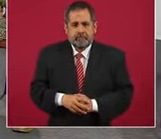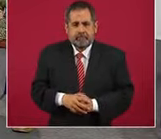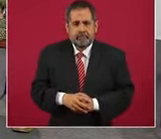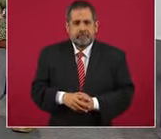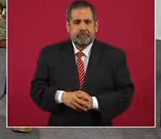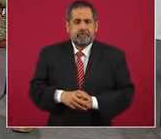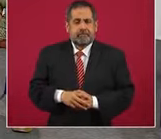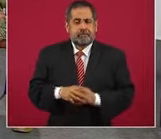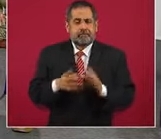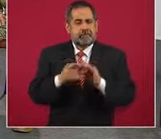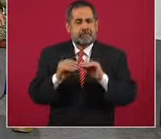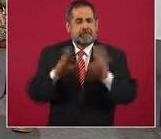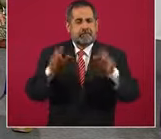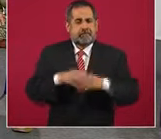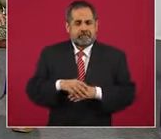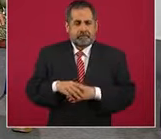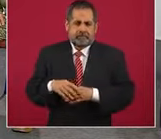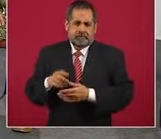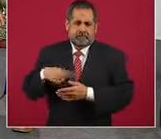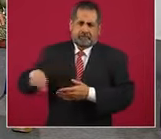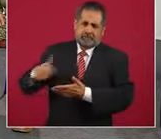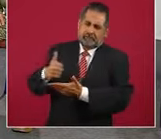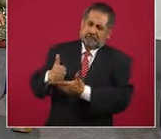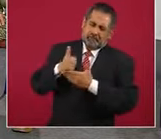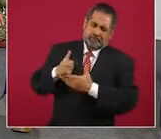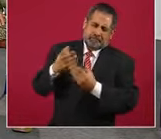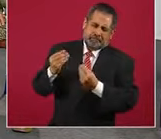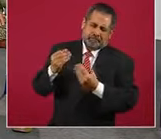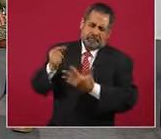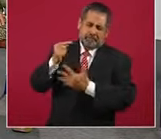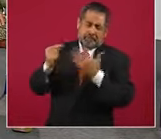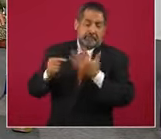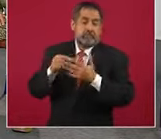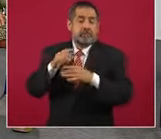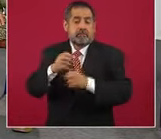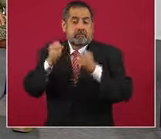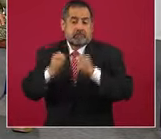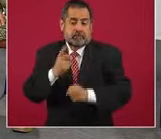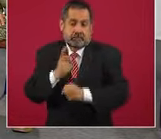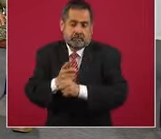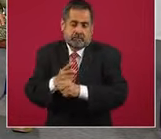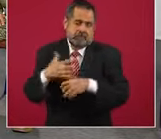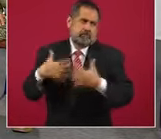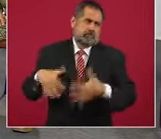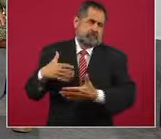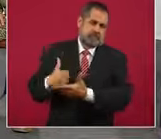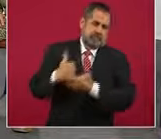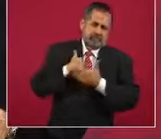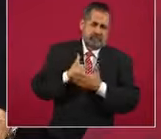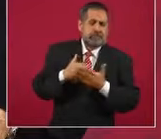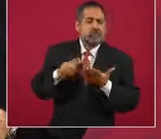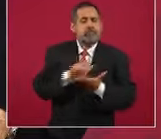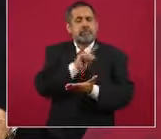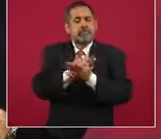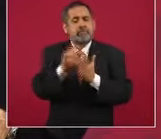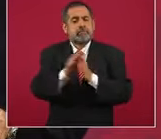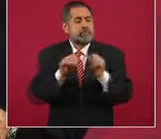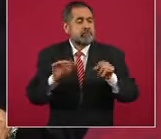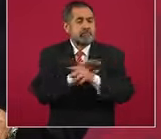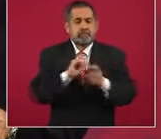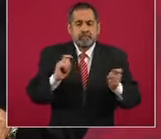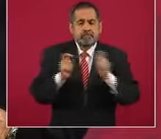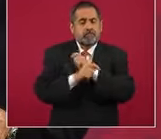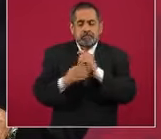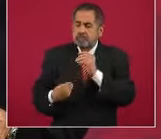Claro que nos ayudan en las tareas de seguridad. Se hizo la reforma constitucional, se creó la Guardia